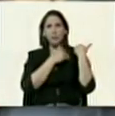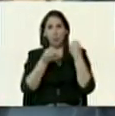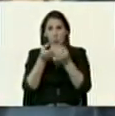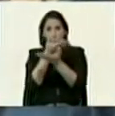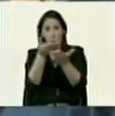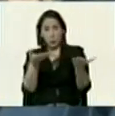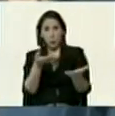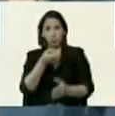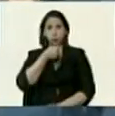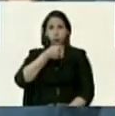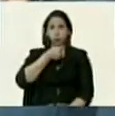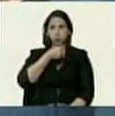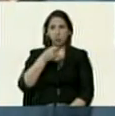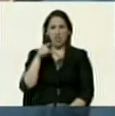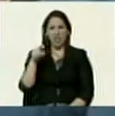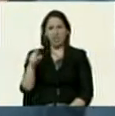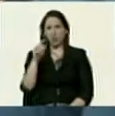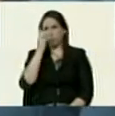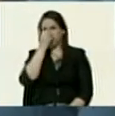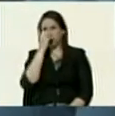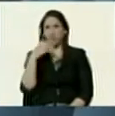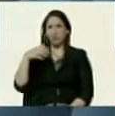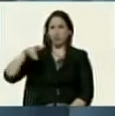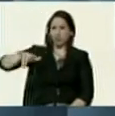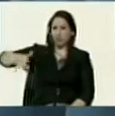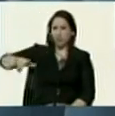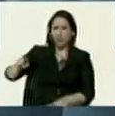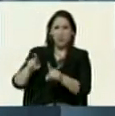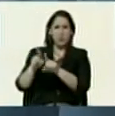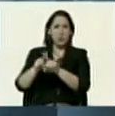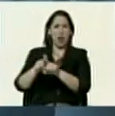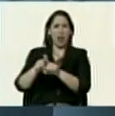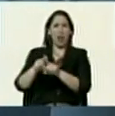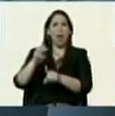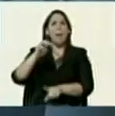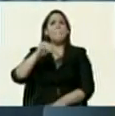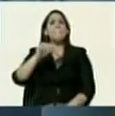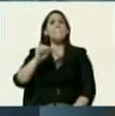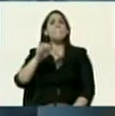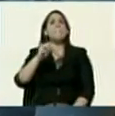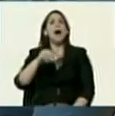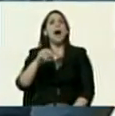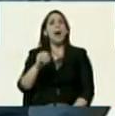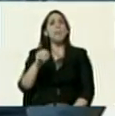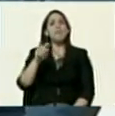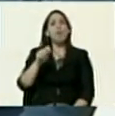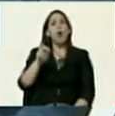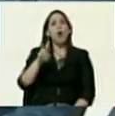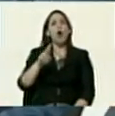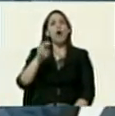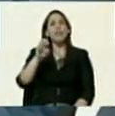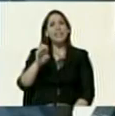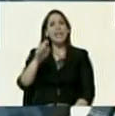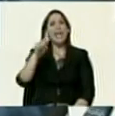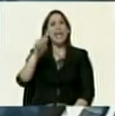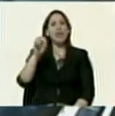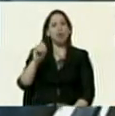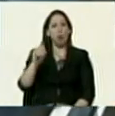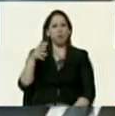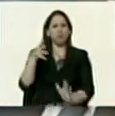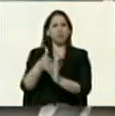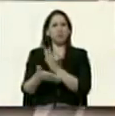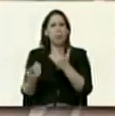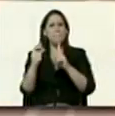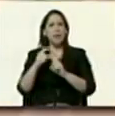mundo. Mamotreto. No sé si es una expresión venezolanista. ¿De dónde vendrá